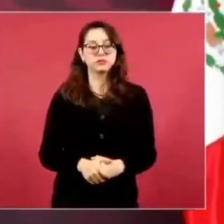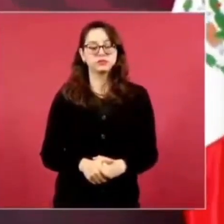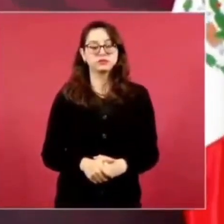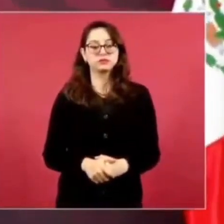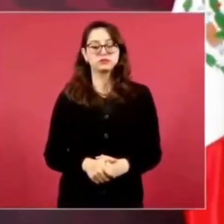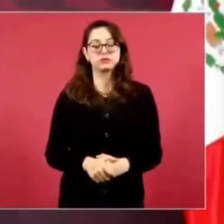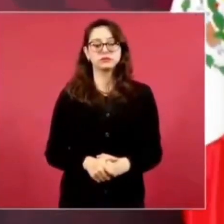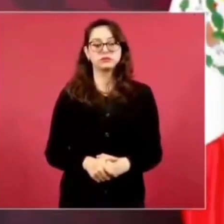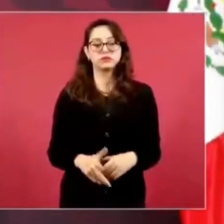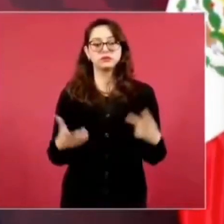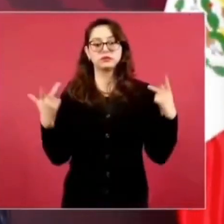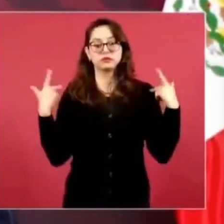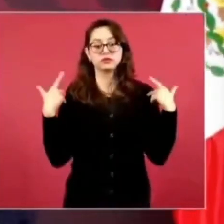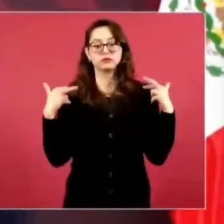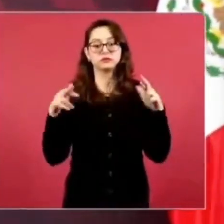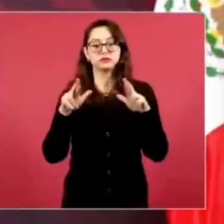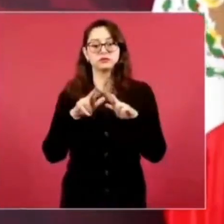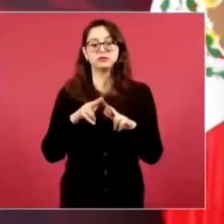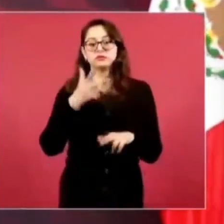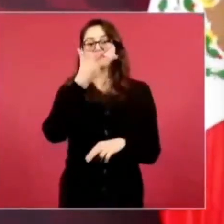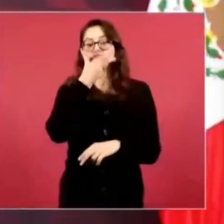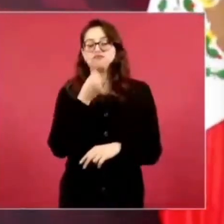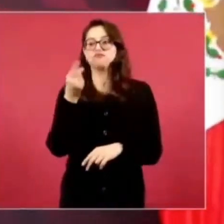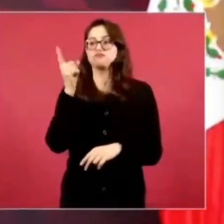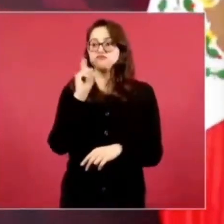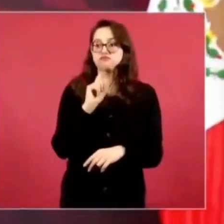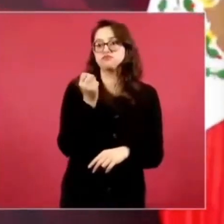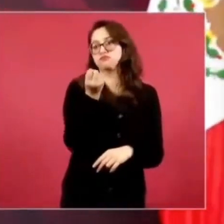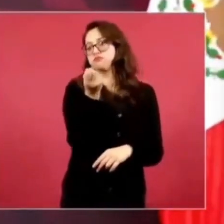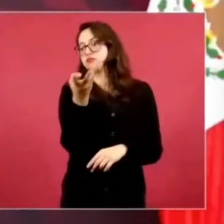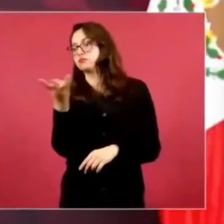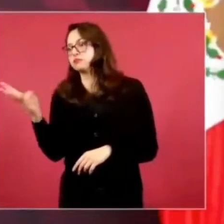nuestra maestra, nuestros maestros, bueno, ¿quién no recuerda